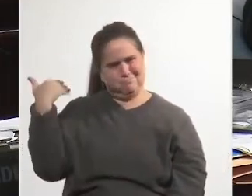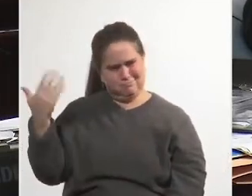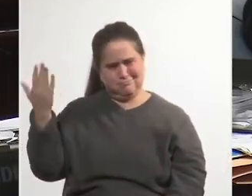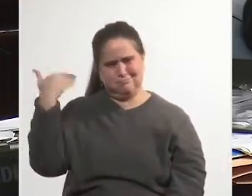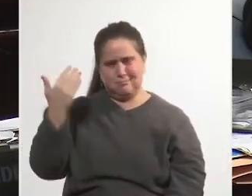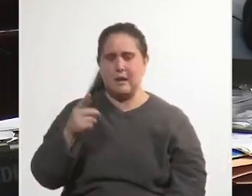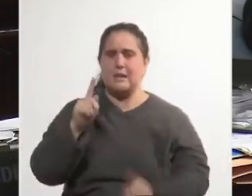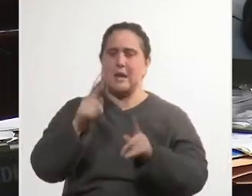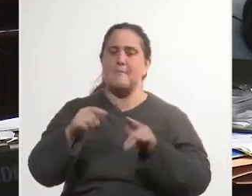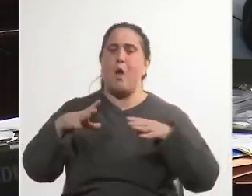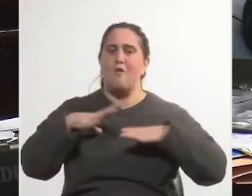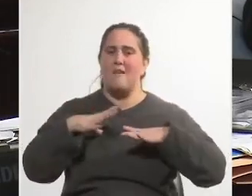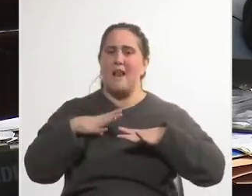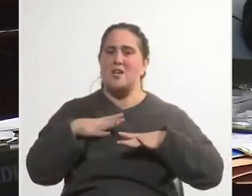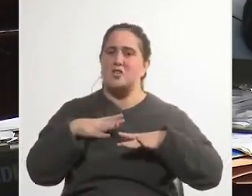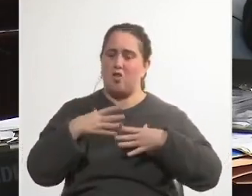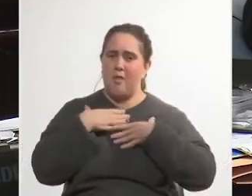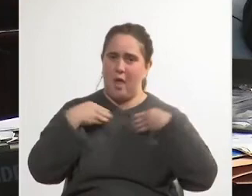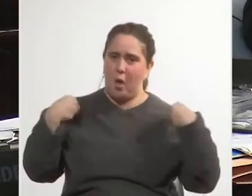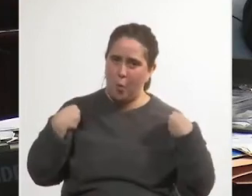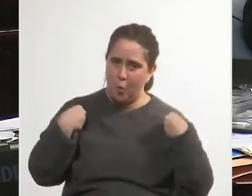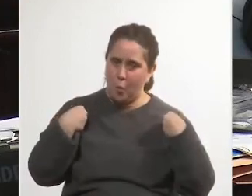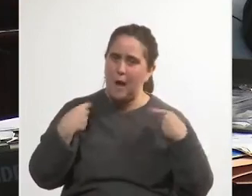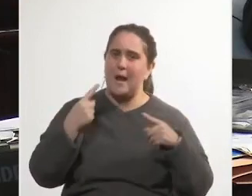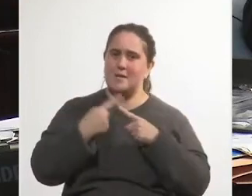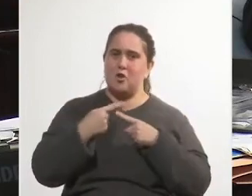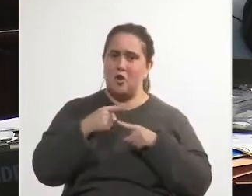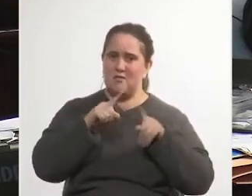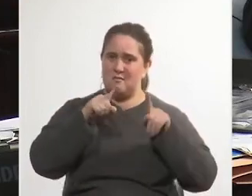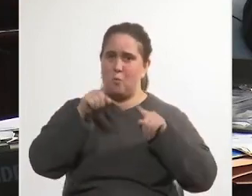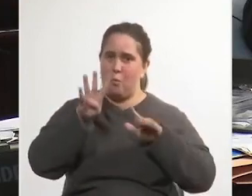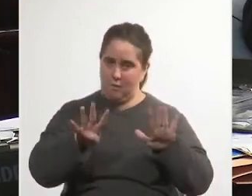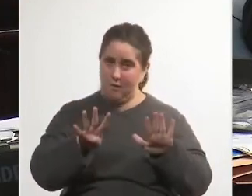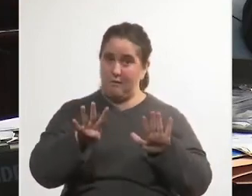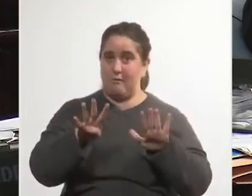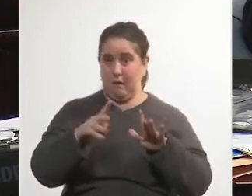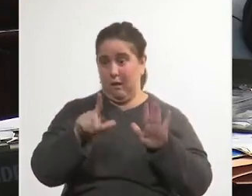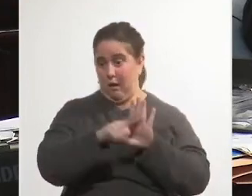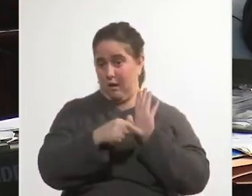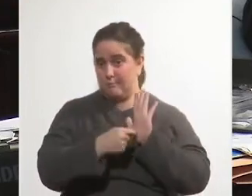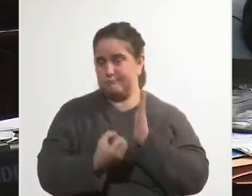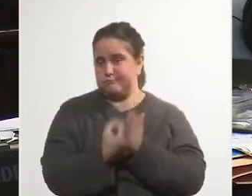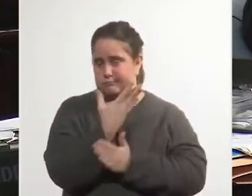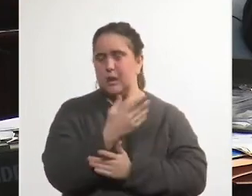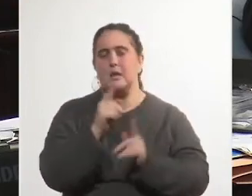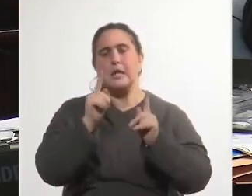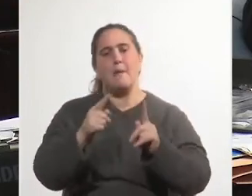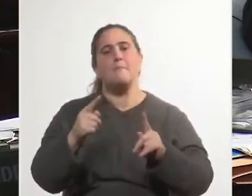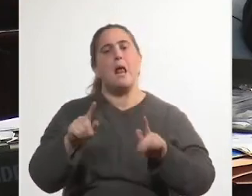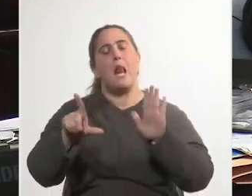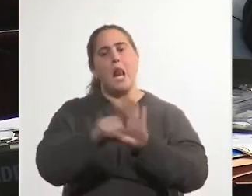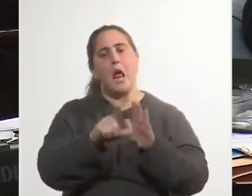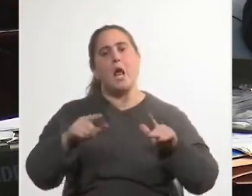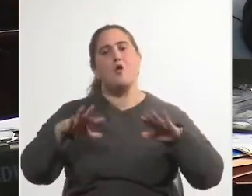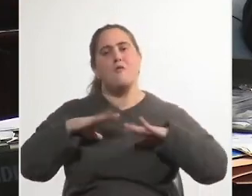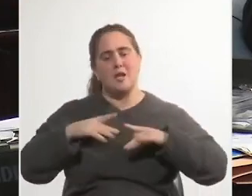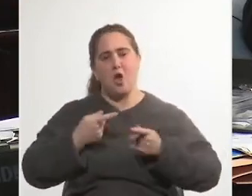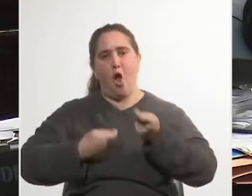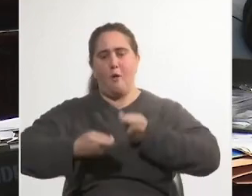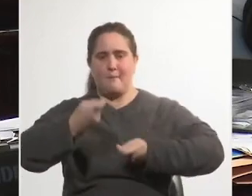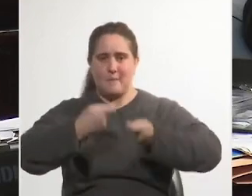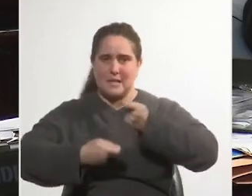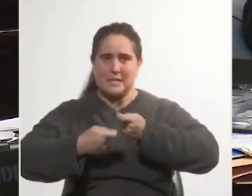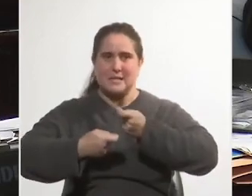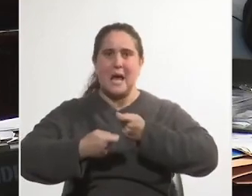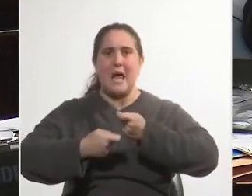jubilaciones escolares de Evaristo Ciganda de fines del siglo XIX, la ley de jubilaciones comerciales